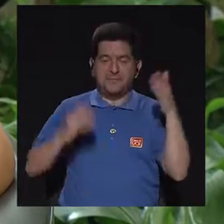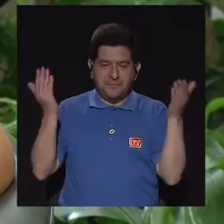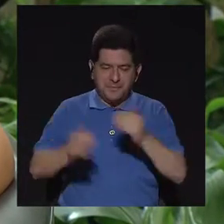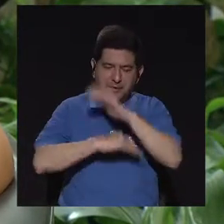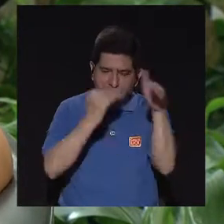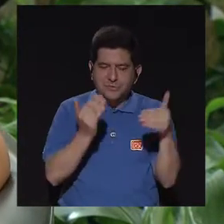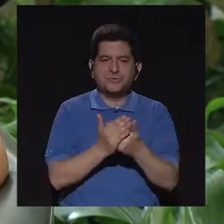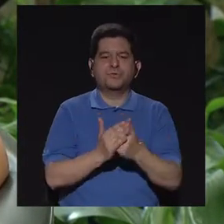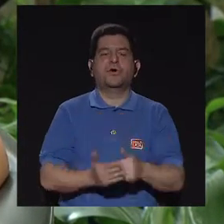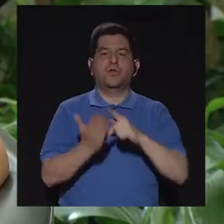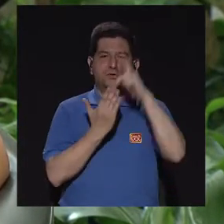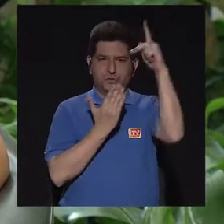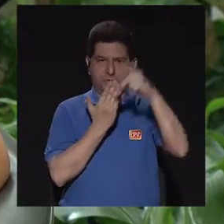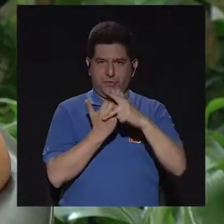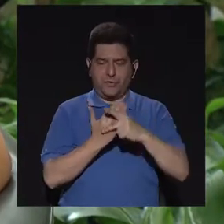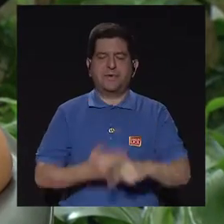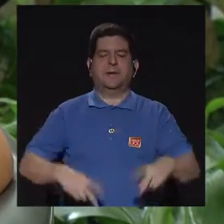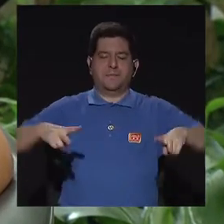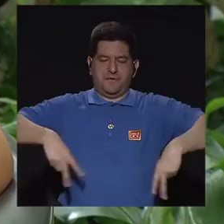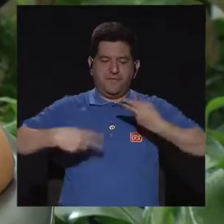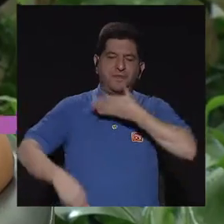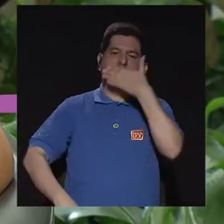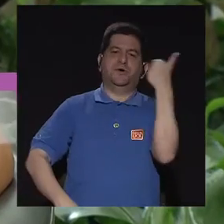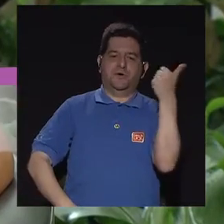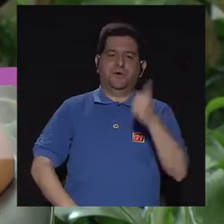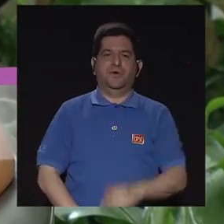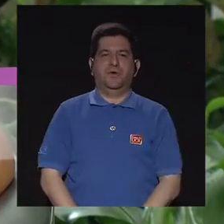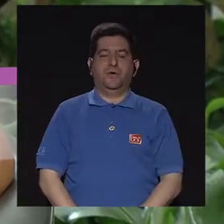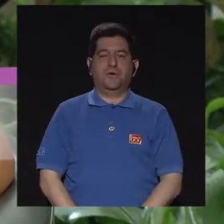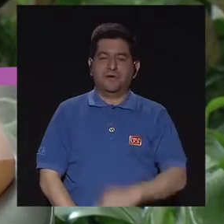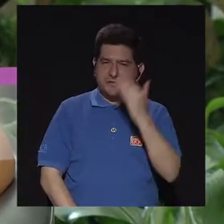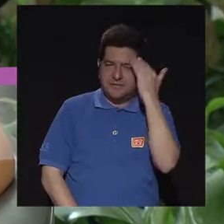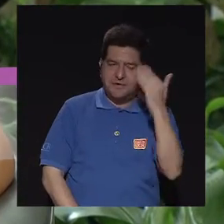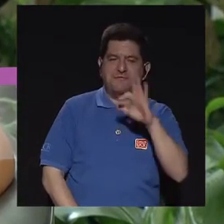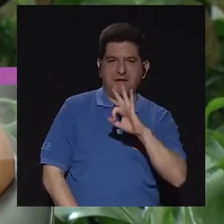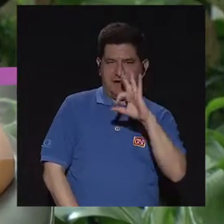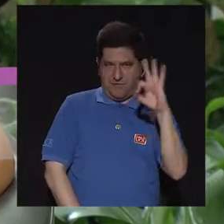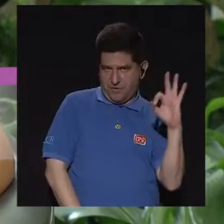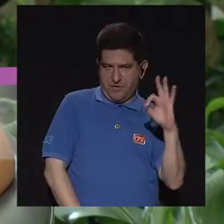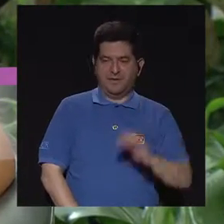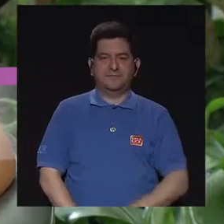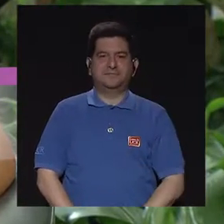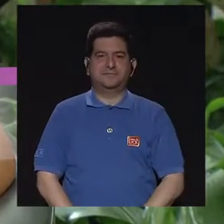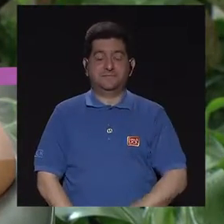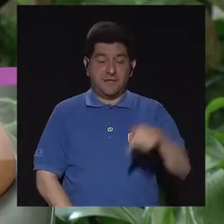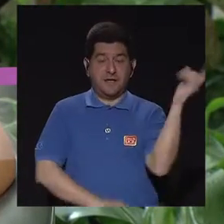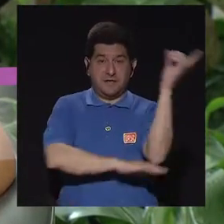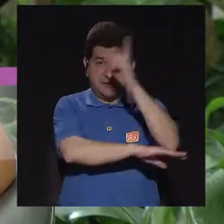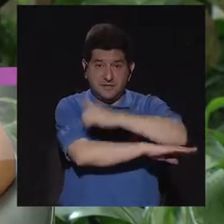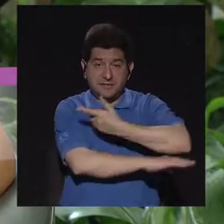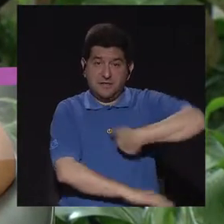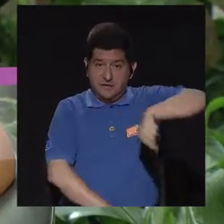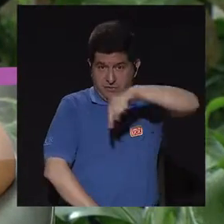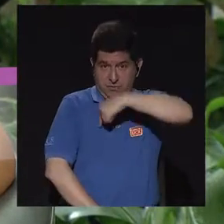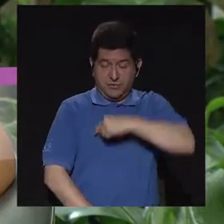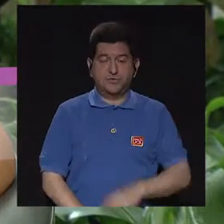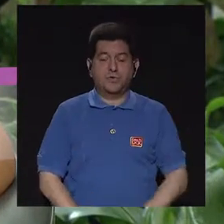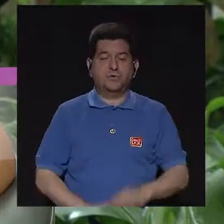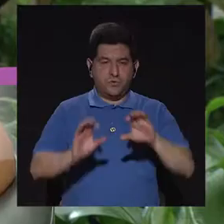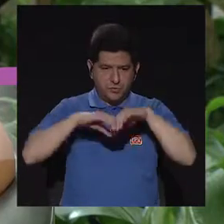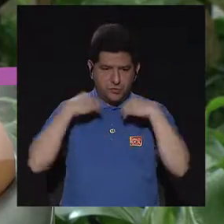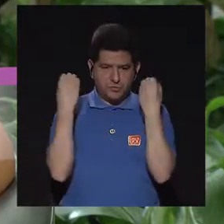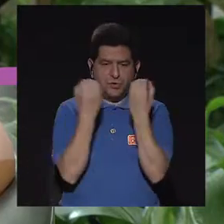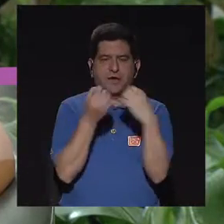tal? Bienvenidos y bienvenidas a un programa más de Vivir Mejor. Les saluda Fabiola Fernández. El día de hoy nos encontramos